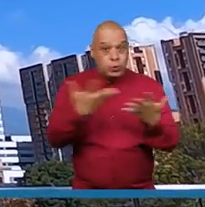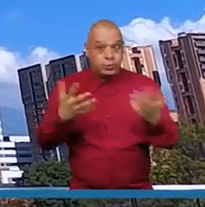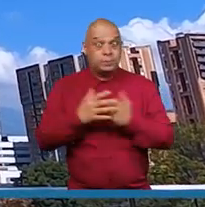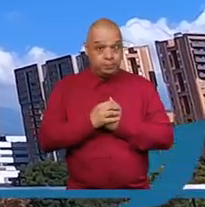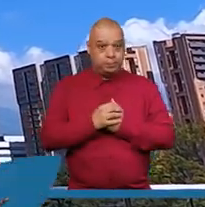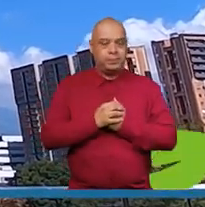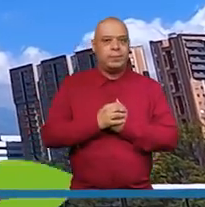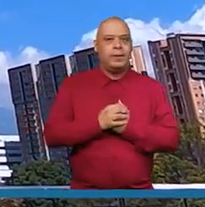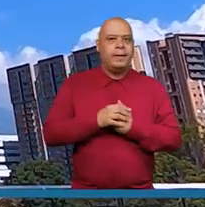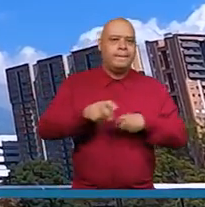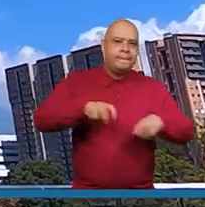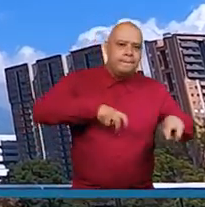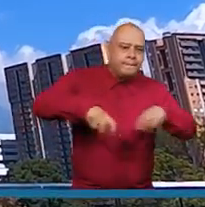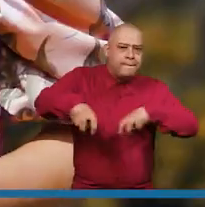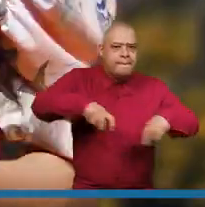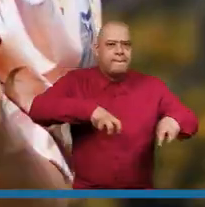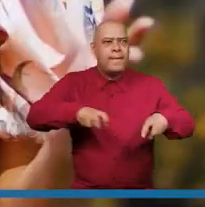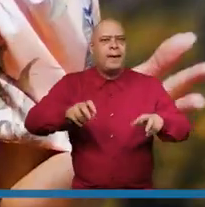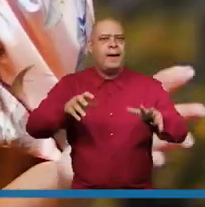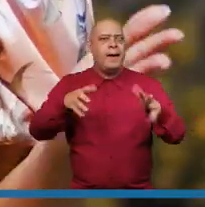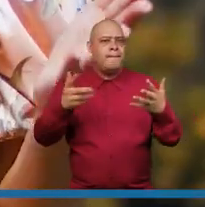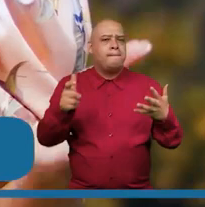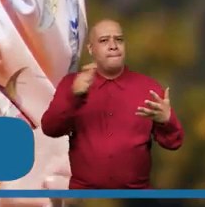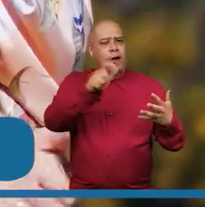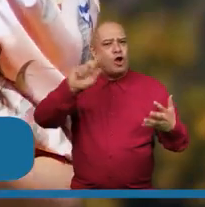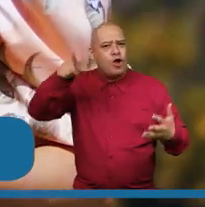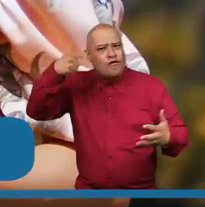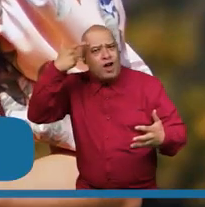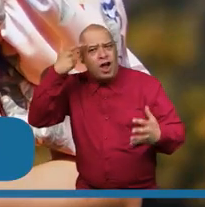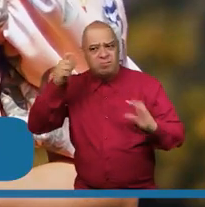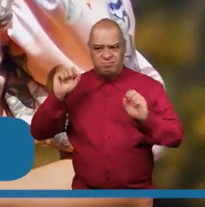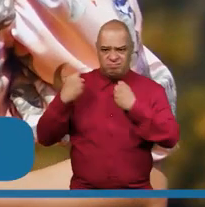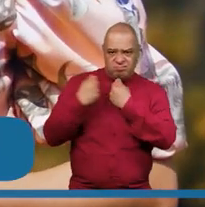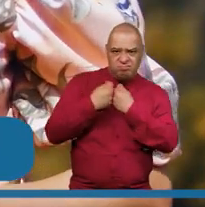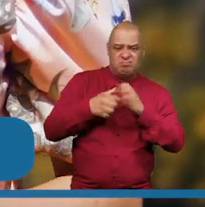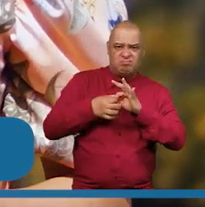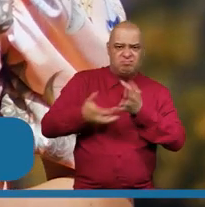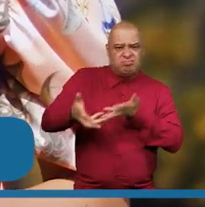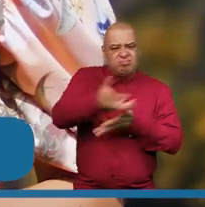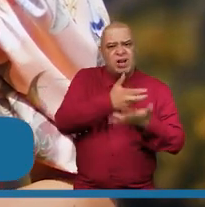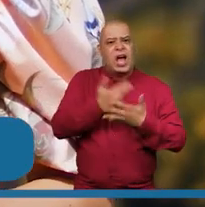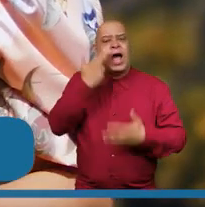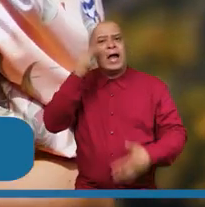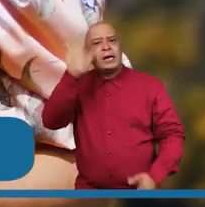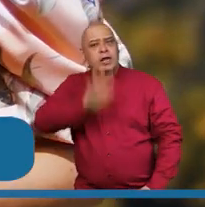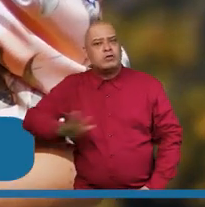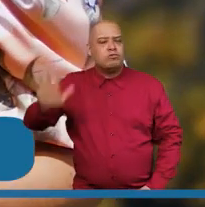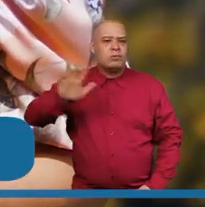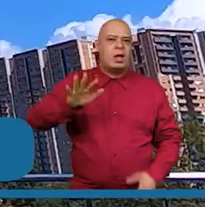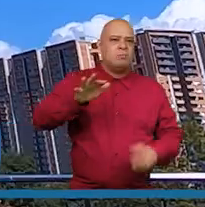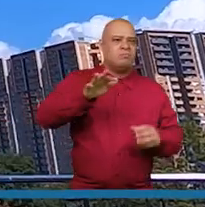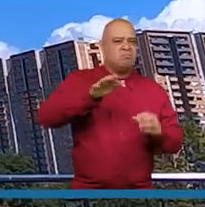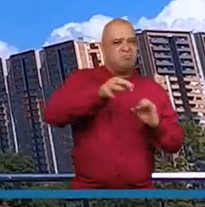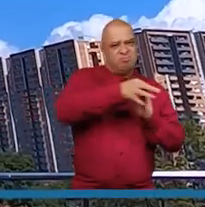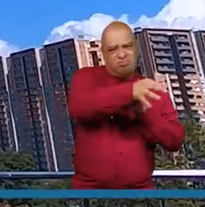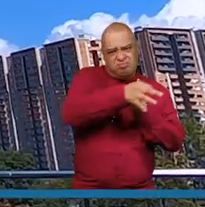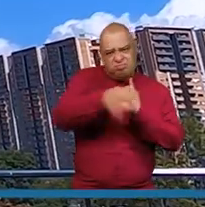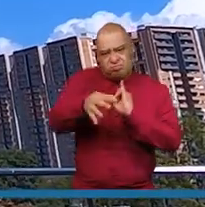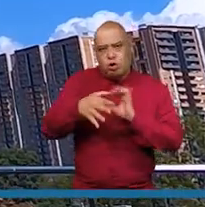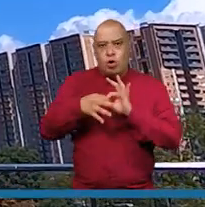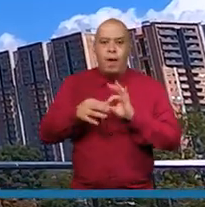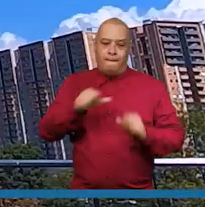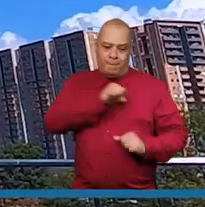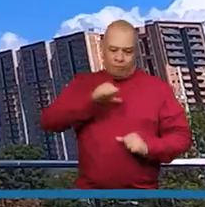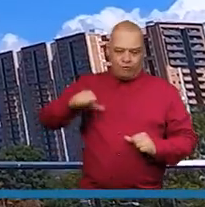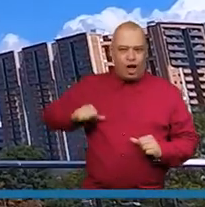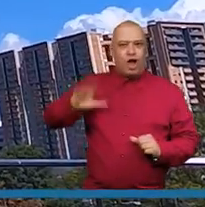atentos a sus preguntas y comentarios. Movilizar y vincular en una misma red de cooperación a los gobiernos e instituciones metropolitanas,